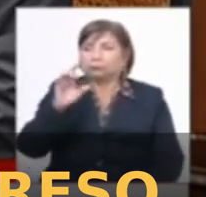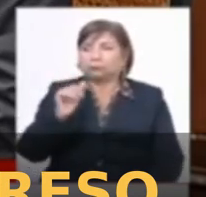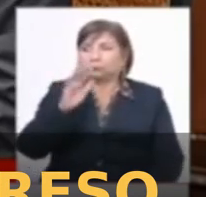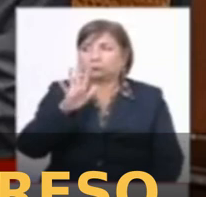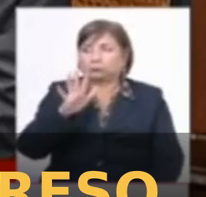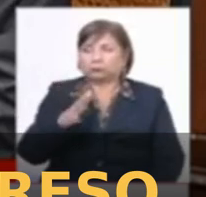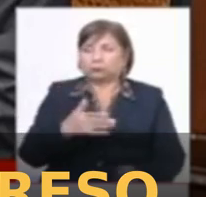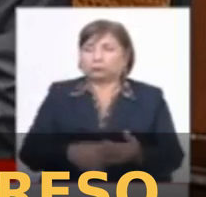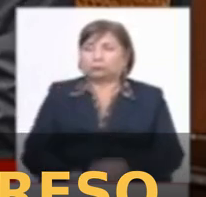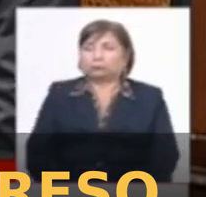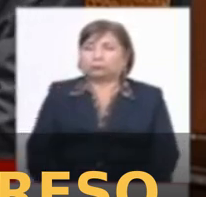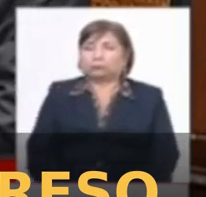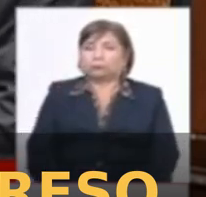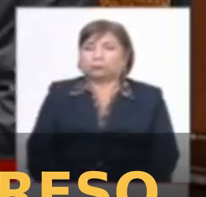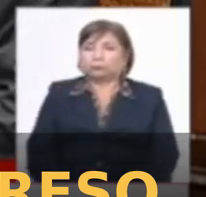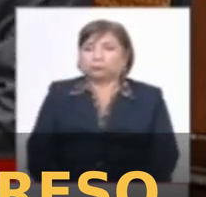998-345-788.